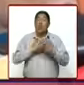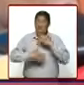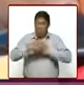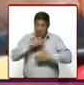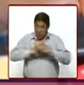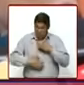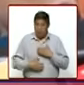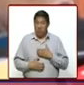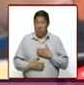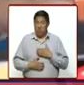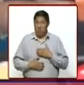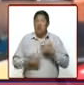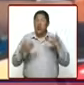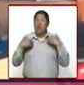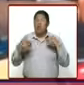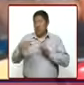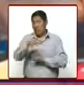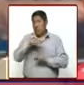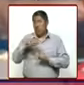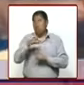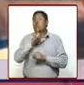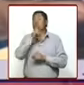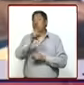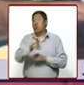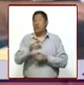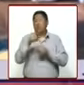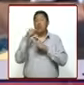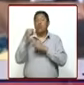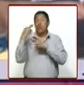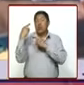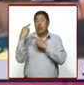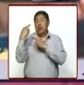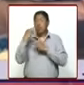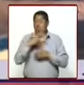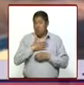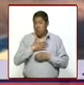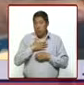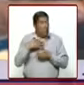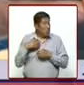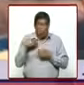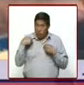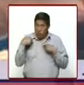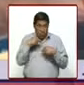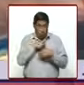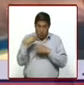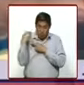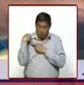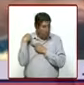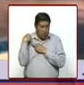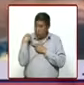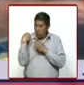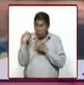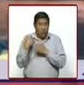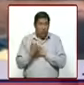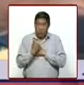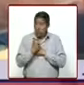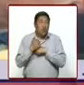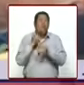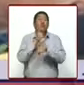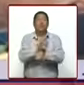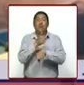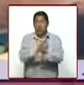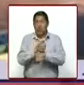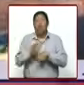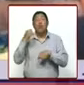desesperación que se tiene por la situación, va a ser de responsabilidad de quienes están bloqueando, pero también del gobierno nacional, porque no tiene